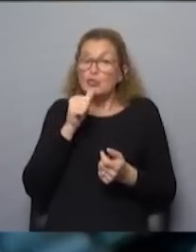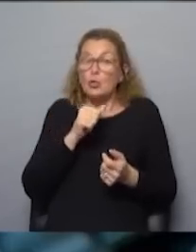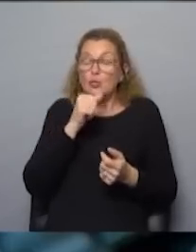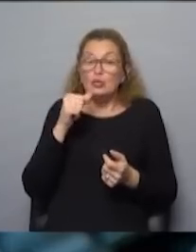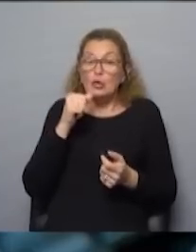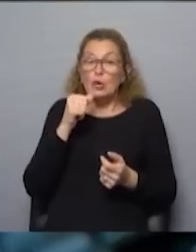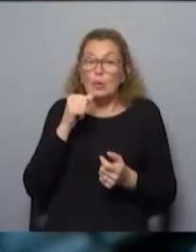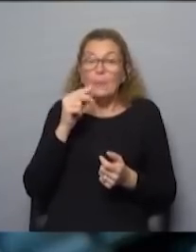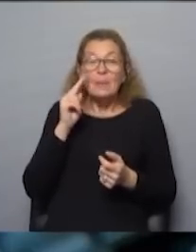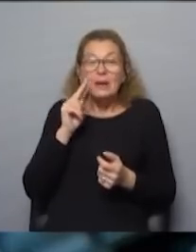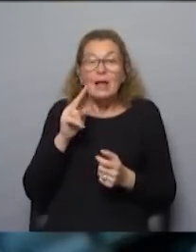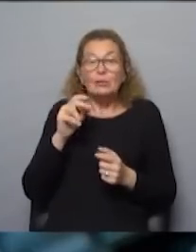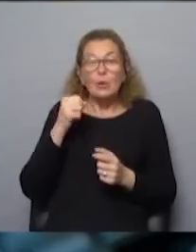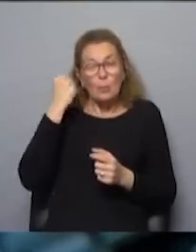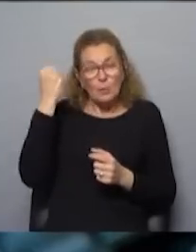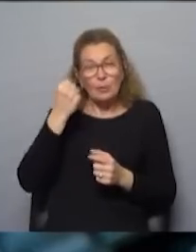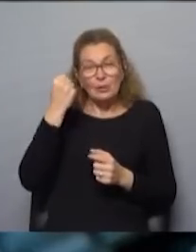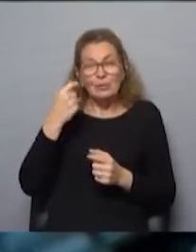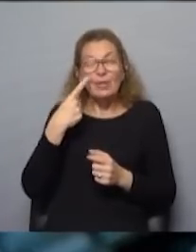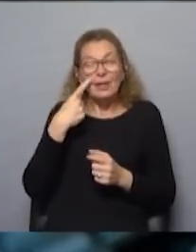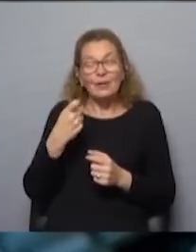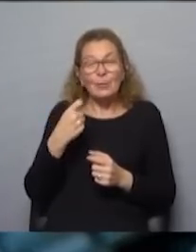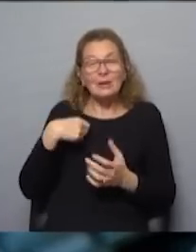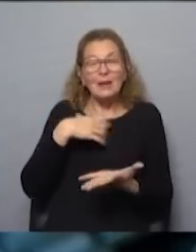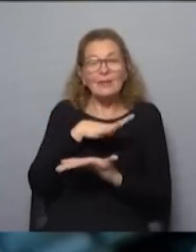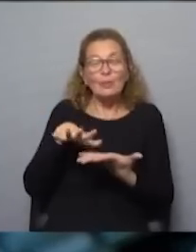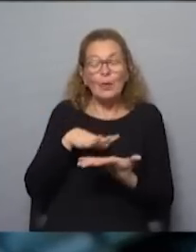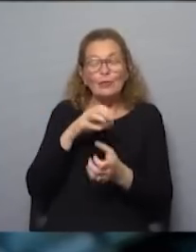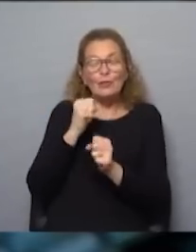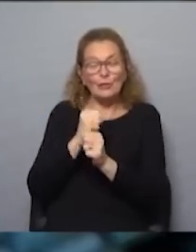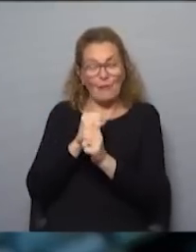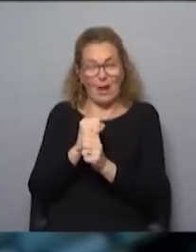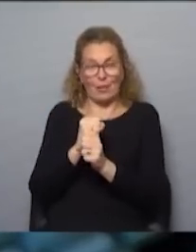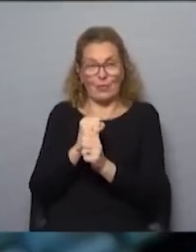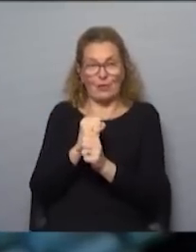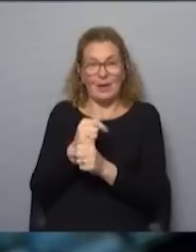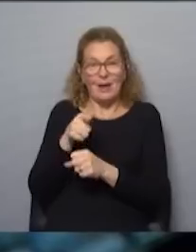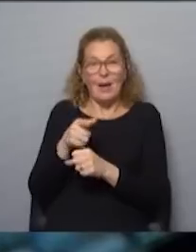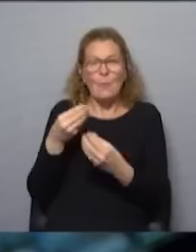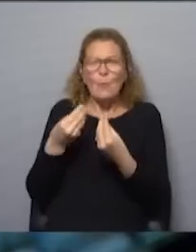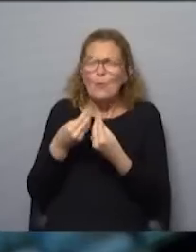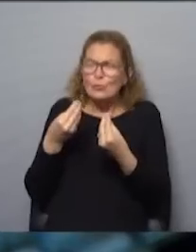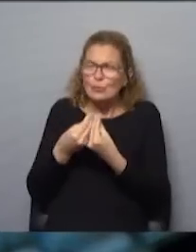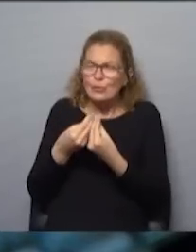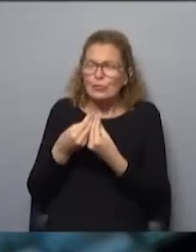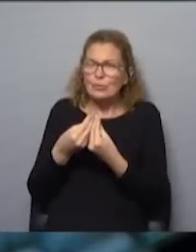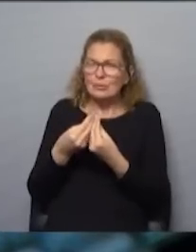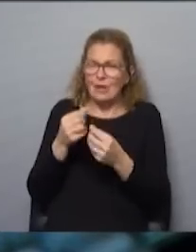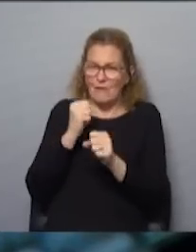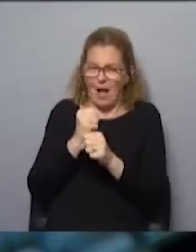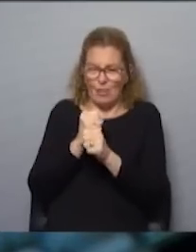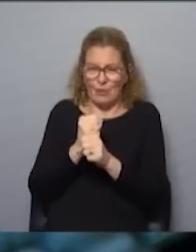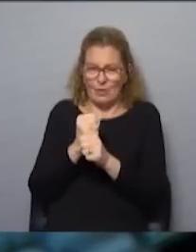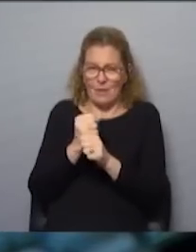tomando también fundamentalmente en cuenta la situación de los trabajadores acá hay cientos de trabajadores